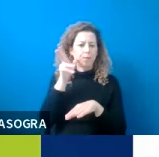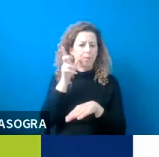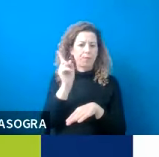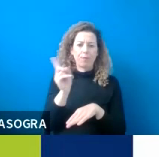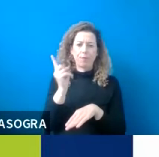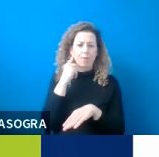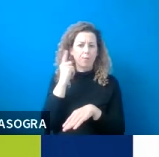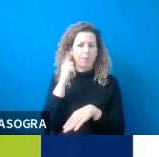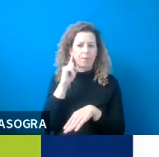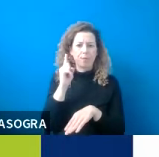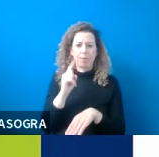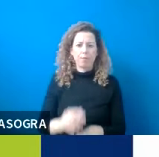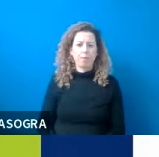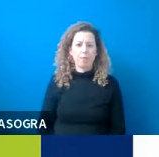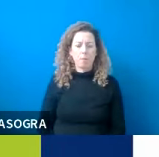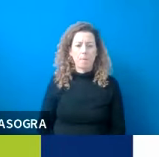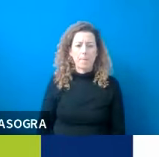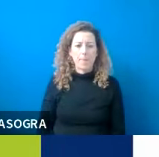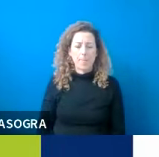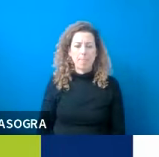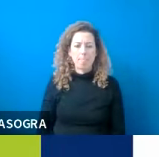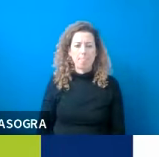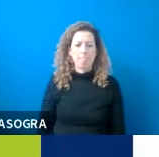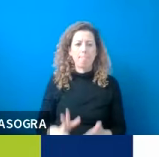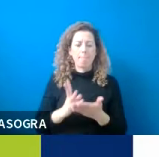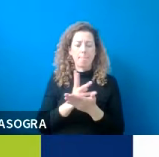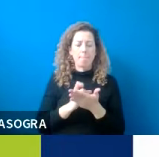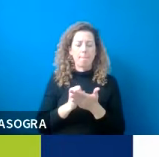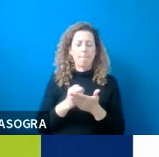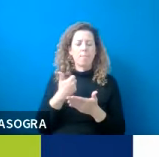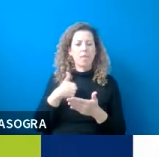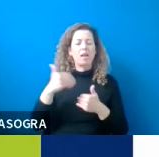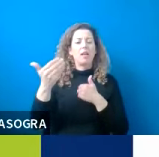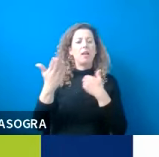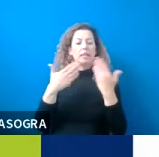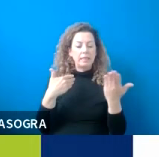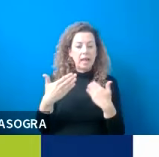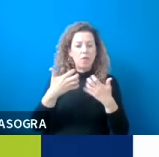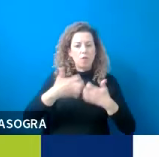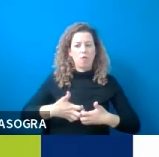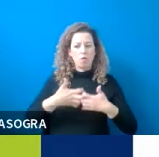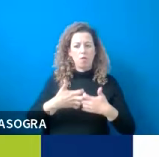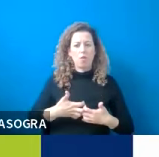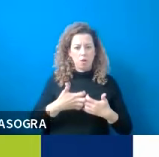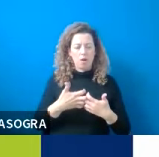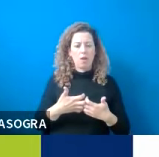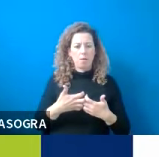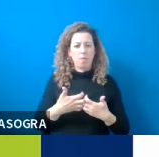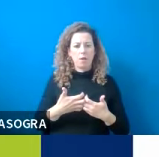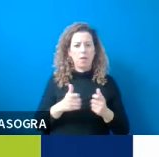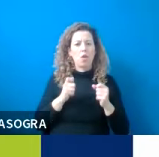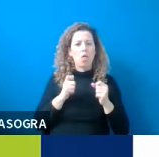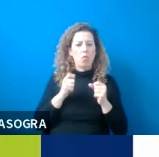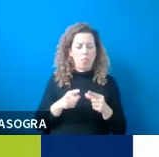también las familias. Entonces, todo esto ya hace que el trato, el funcionamiento por sí mismo, genere unos